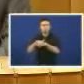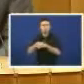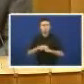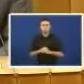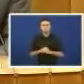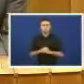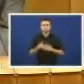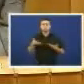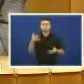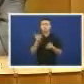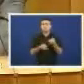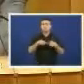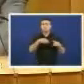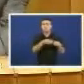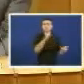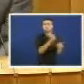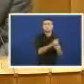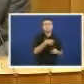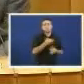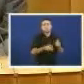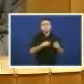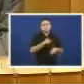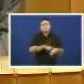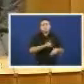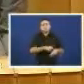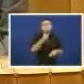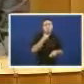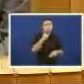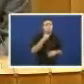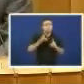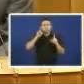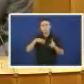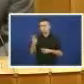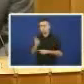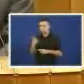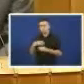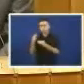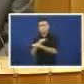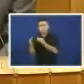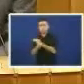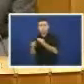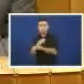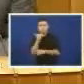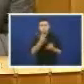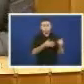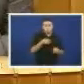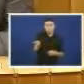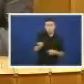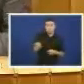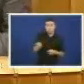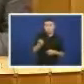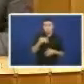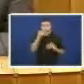poden perder todo o tempo que queiran en buscar ou en registrar diferenzas xa que o PSOE e o BNG atenden a culturas